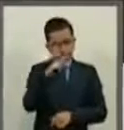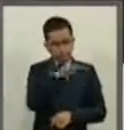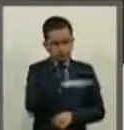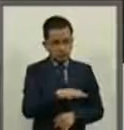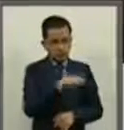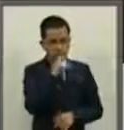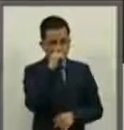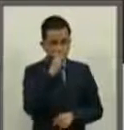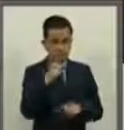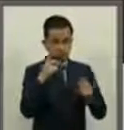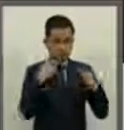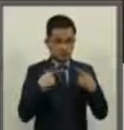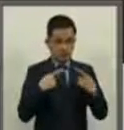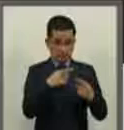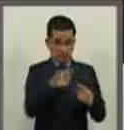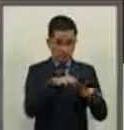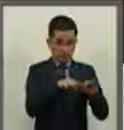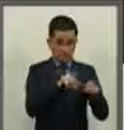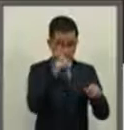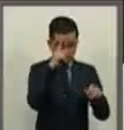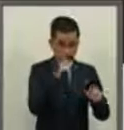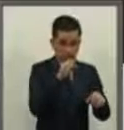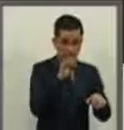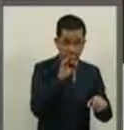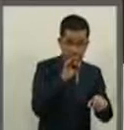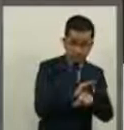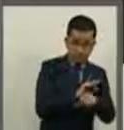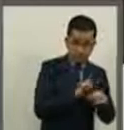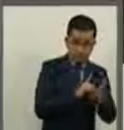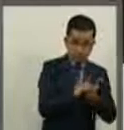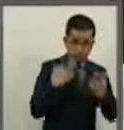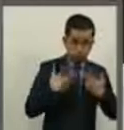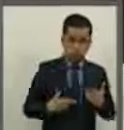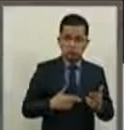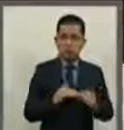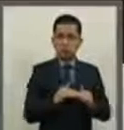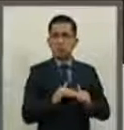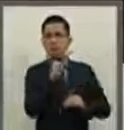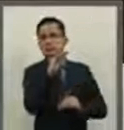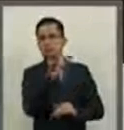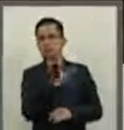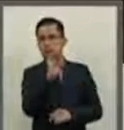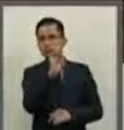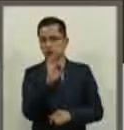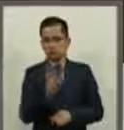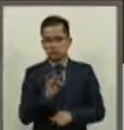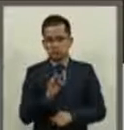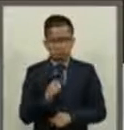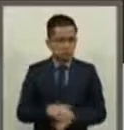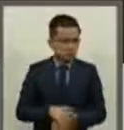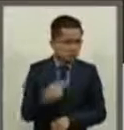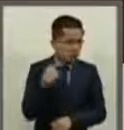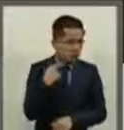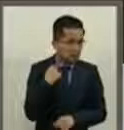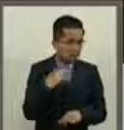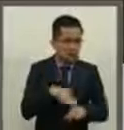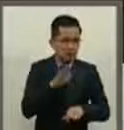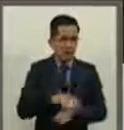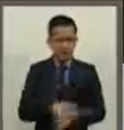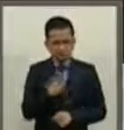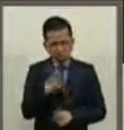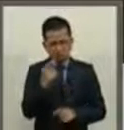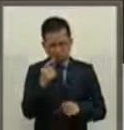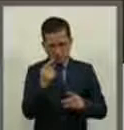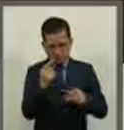asesinatos de personas defensoras de los derechos humanos y decenas de datos más, son solo la carátula de la